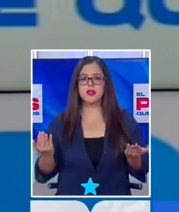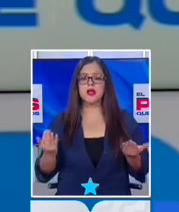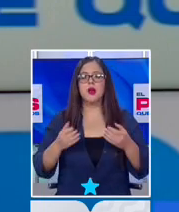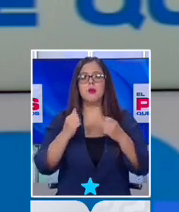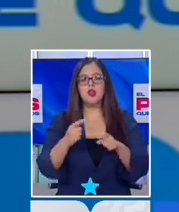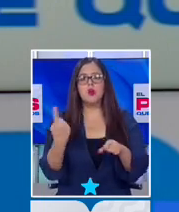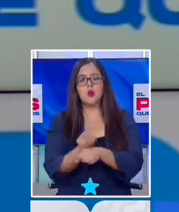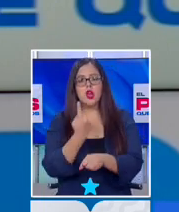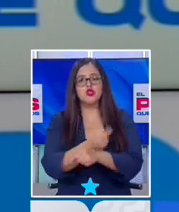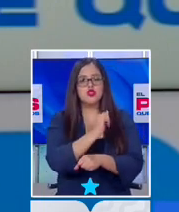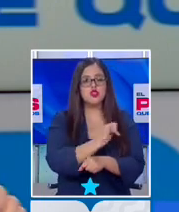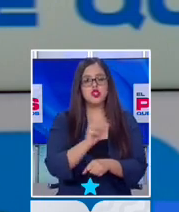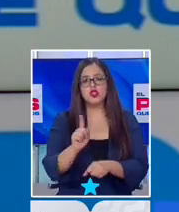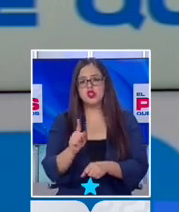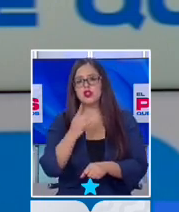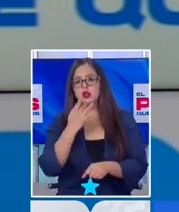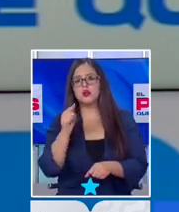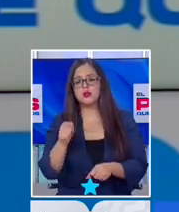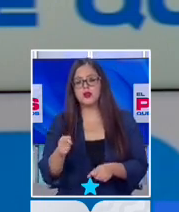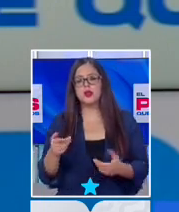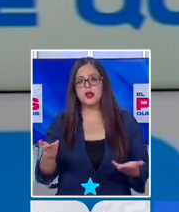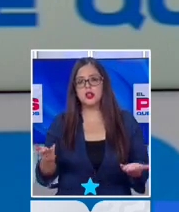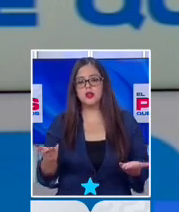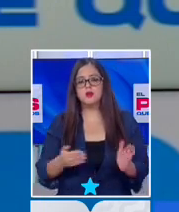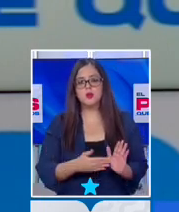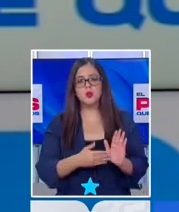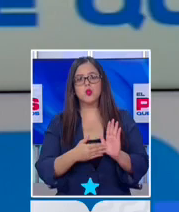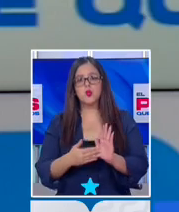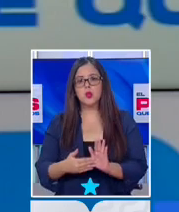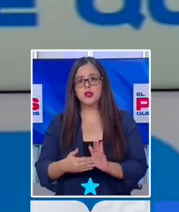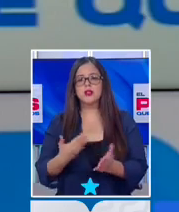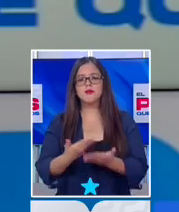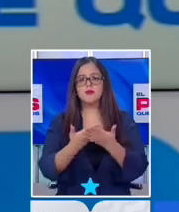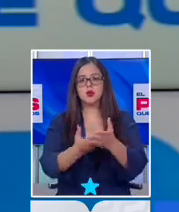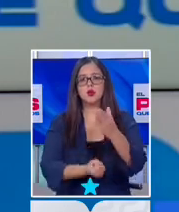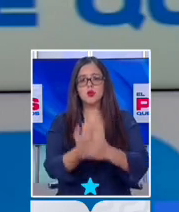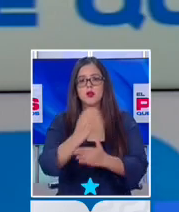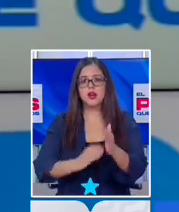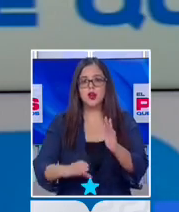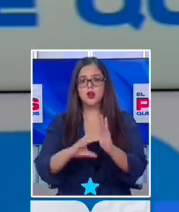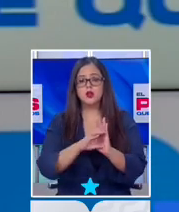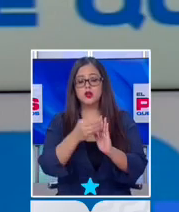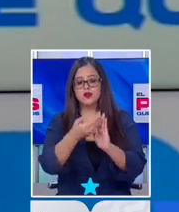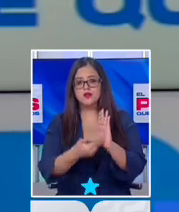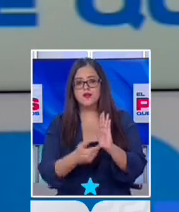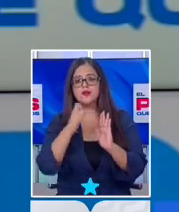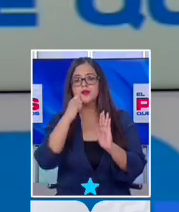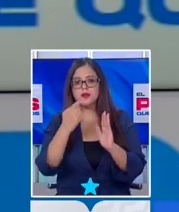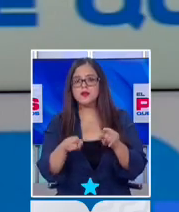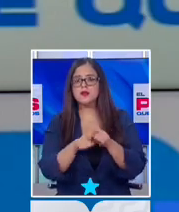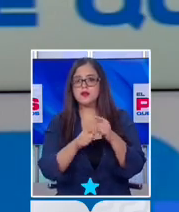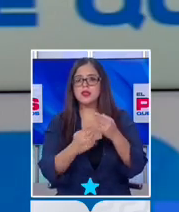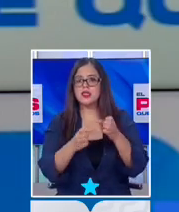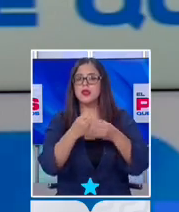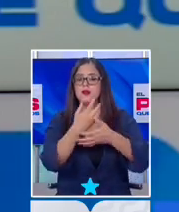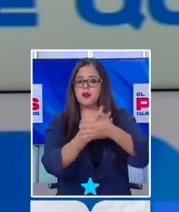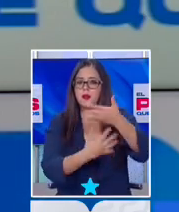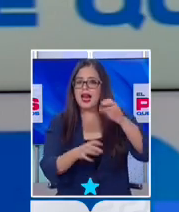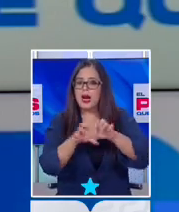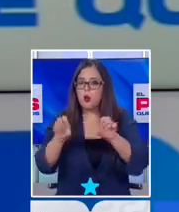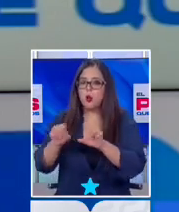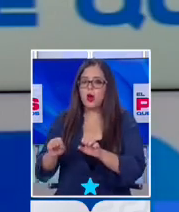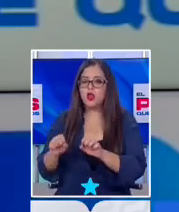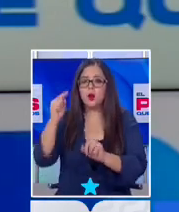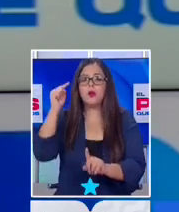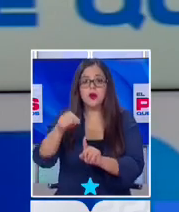poder conversar o no que esto sé refleje penalmente en una propuesta nueva constitución que tenga la mayor amplitud posible es un